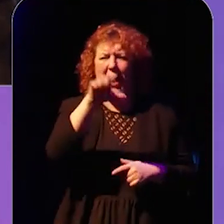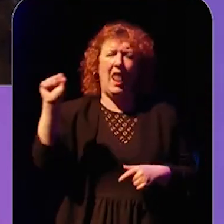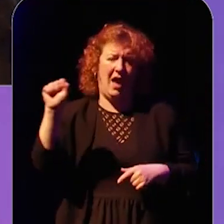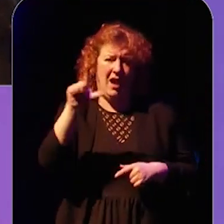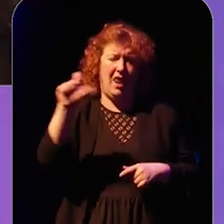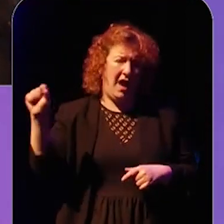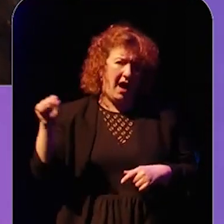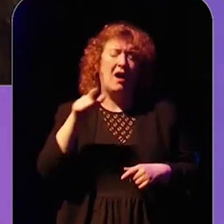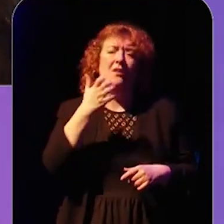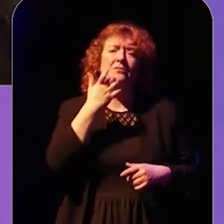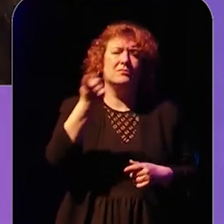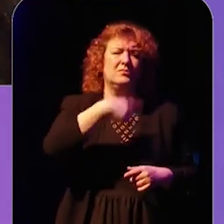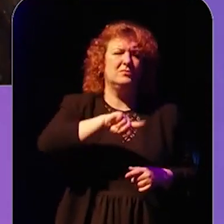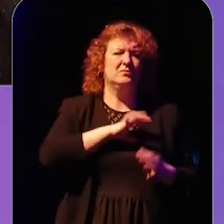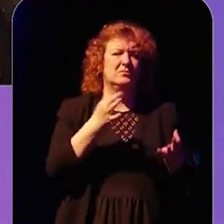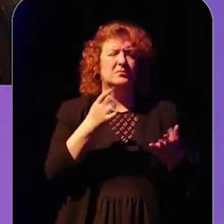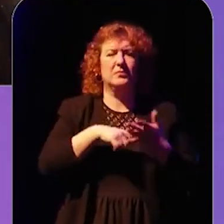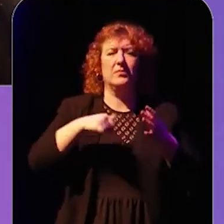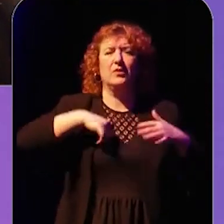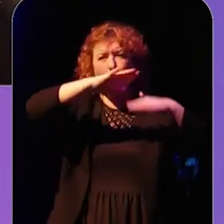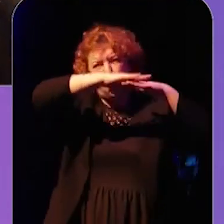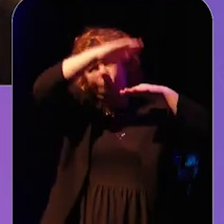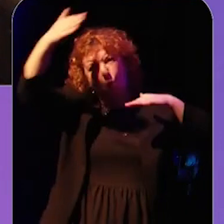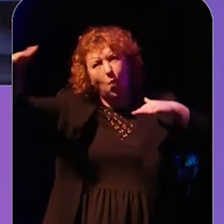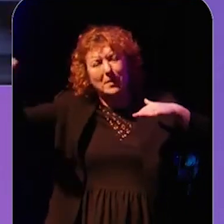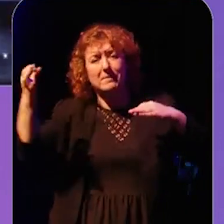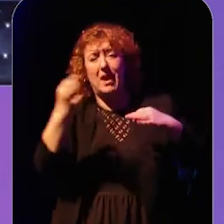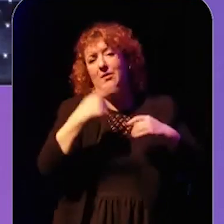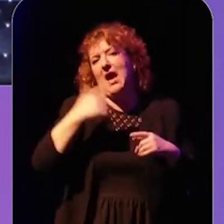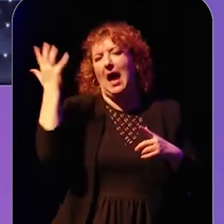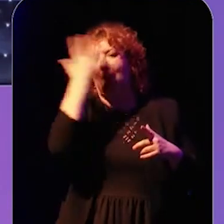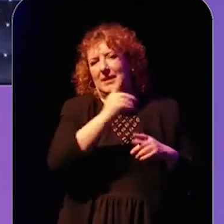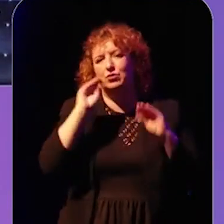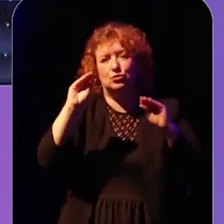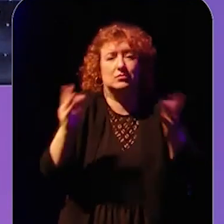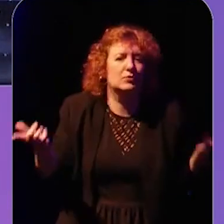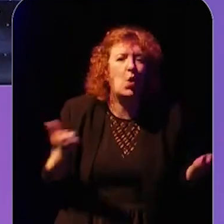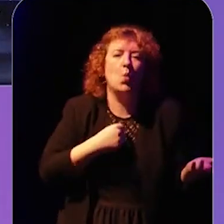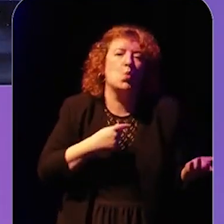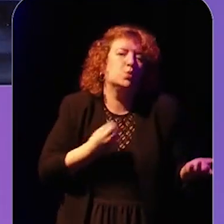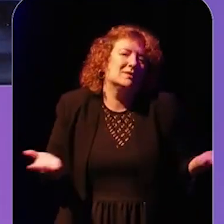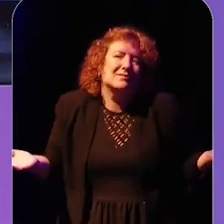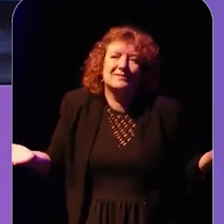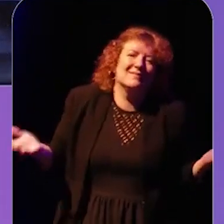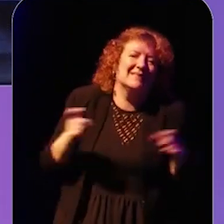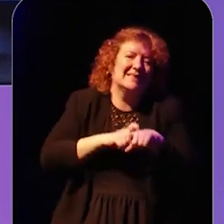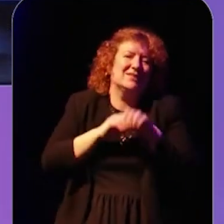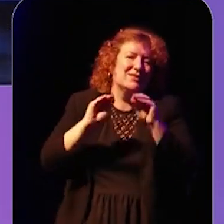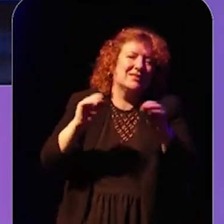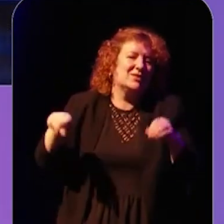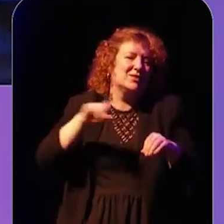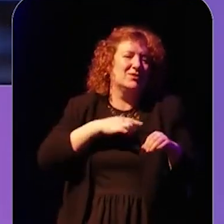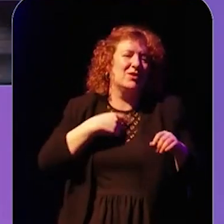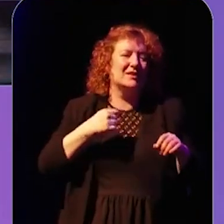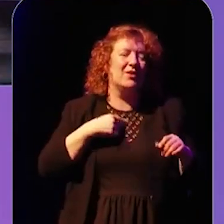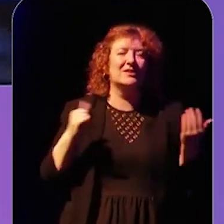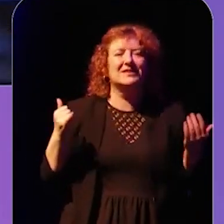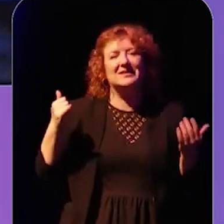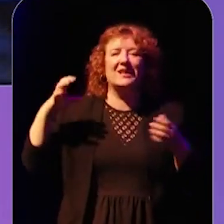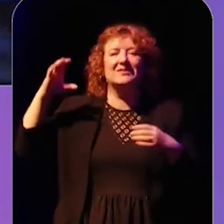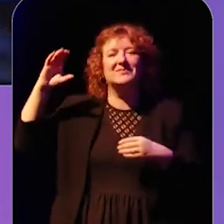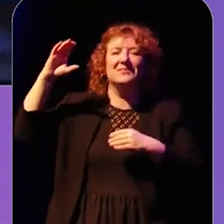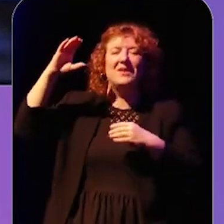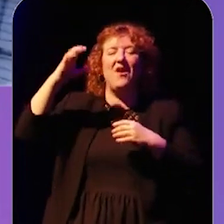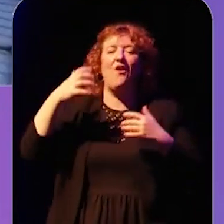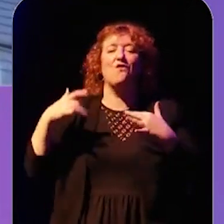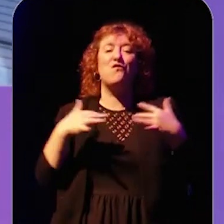bueno, probablemente os preguntéis que para qué quieren luces en la cubierta de un edificio. Son americanos, les gusta pasear un cepelín mientras están